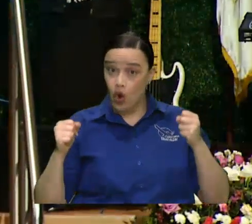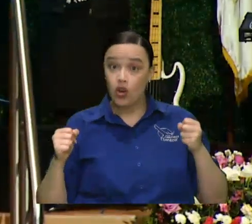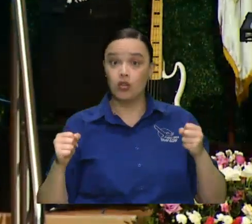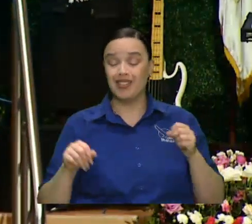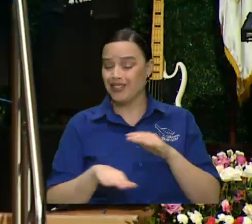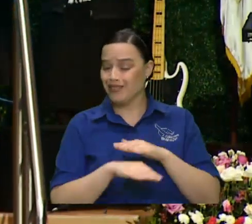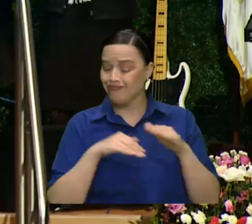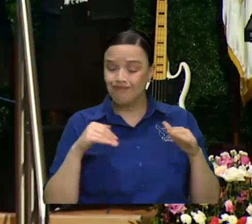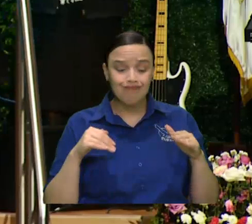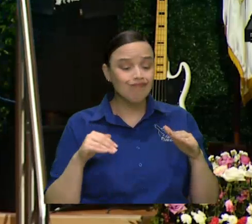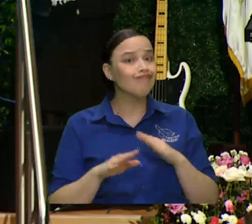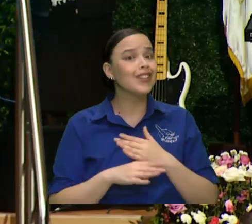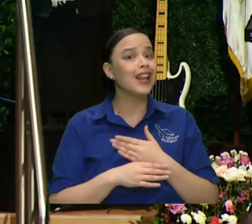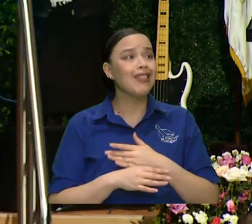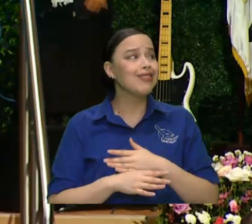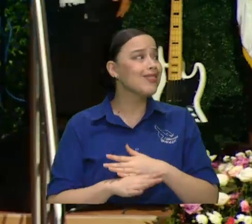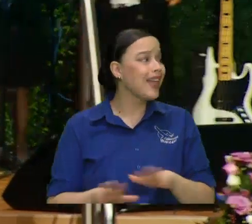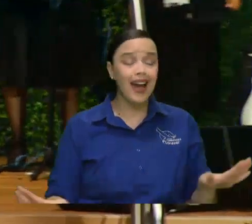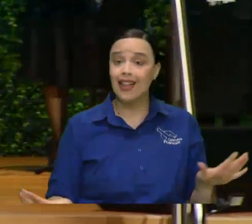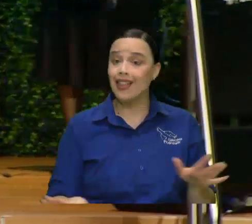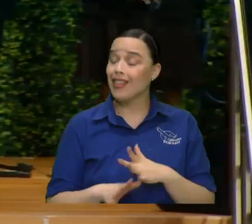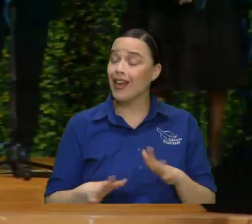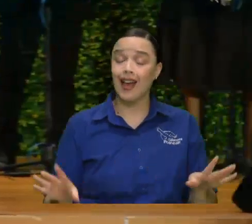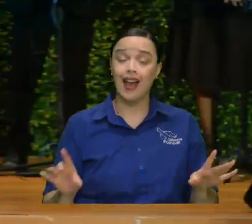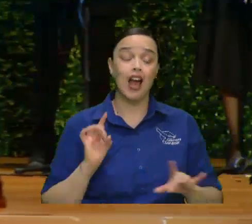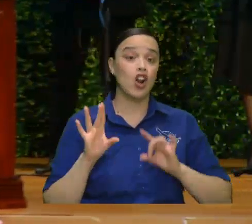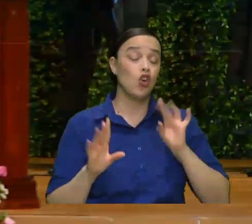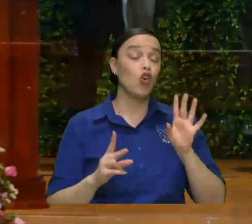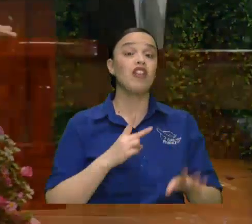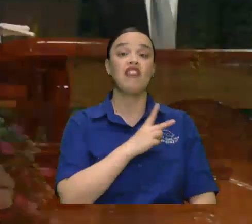nada algo valioso